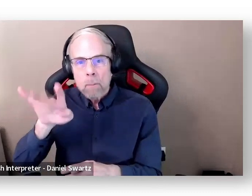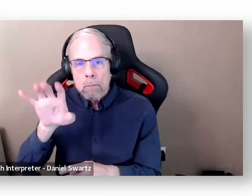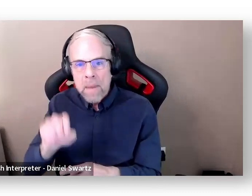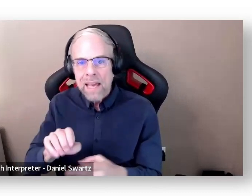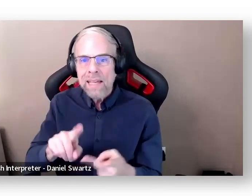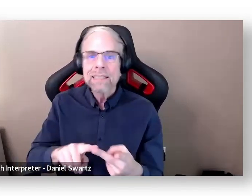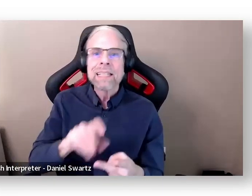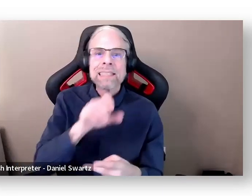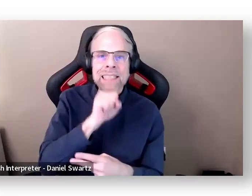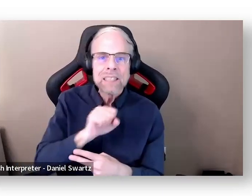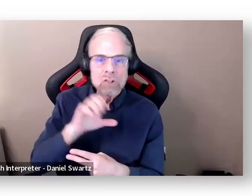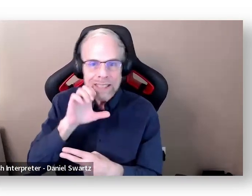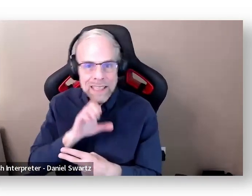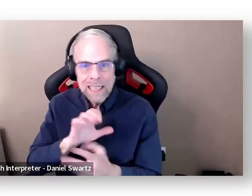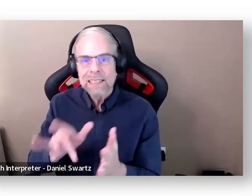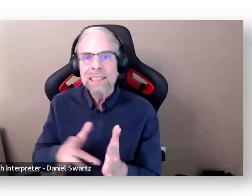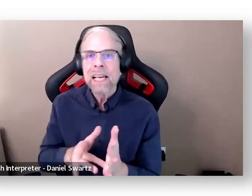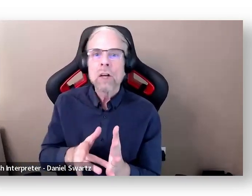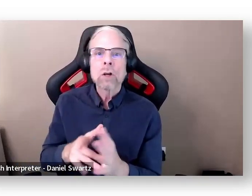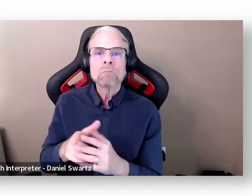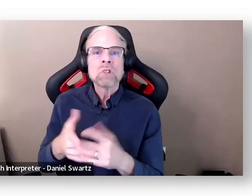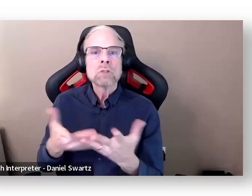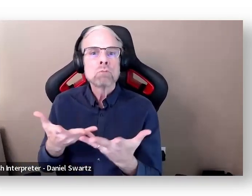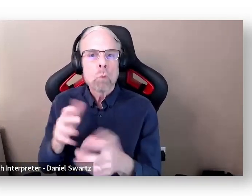un hospital,